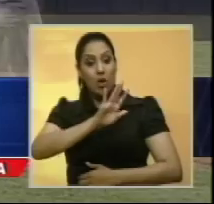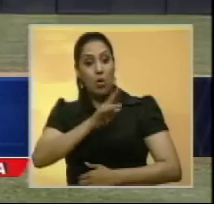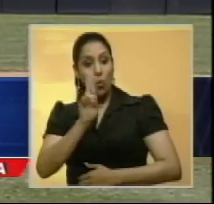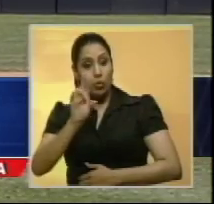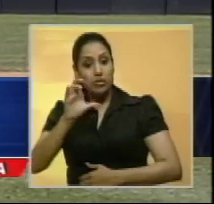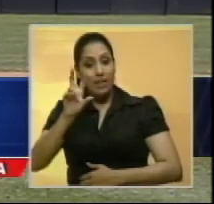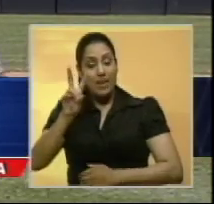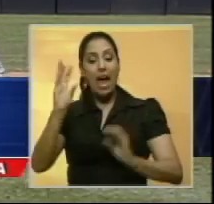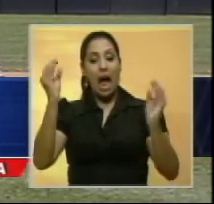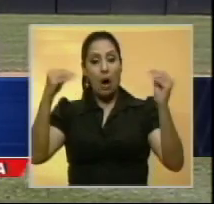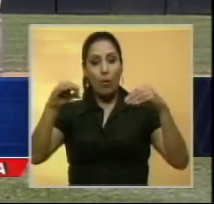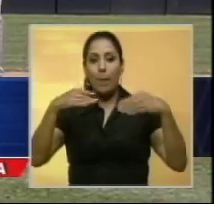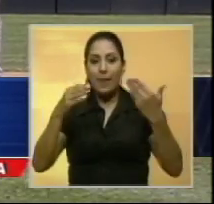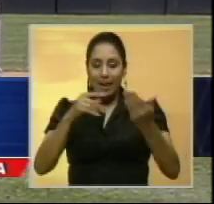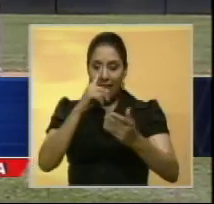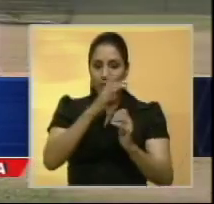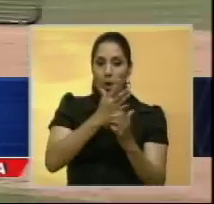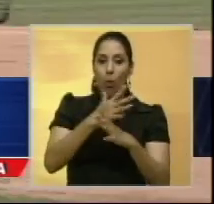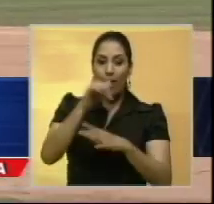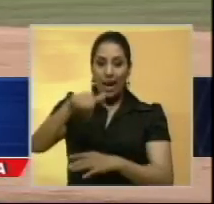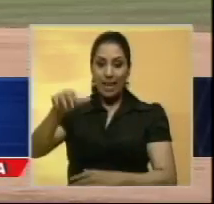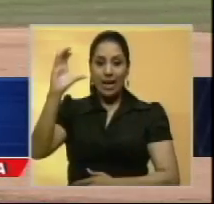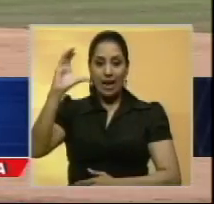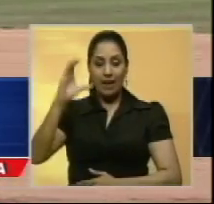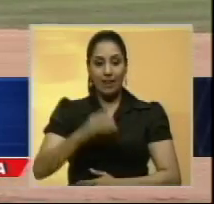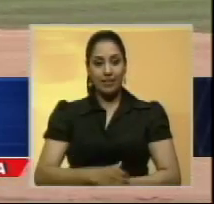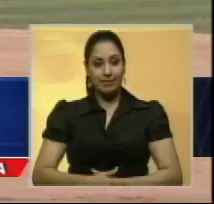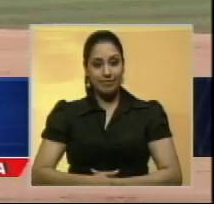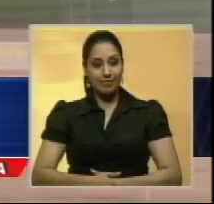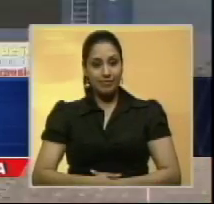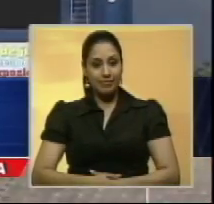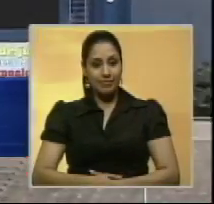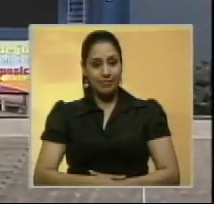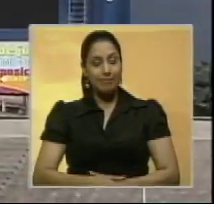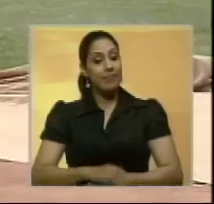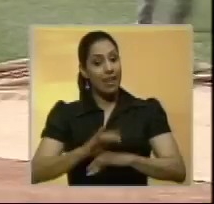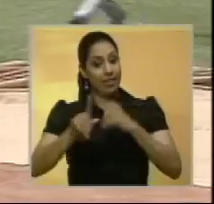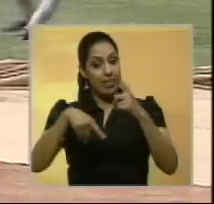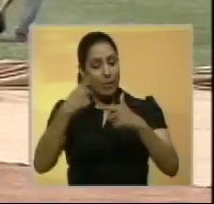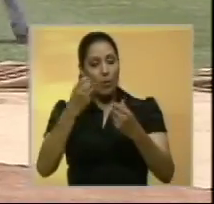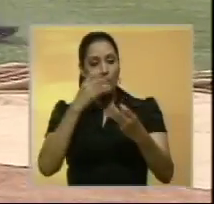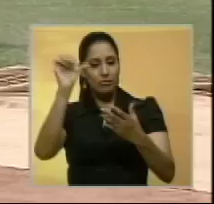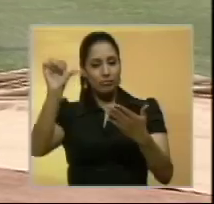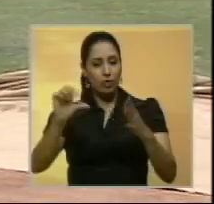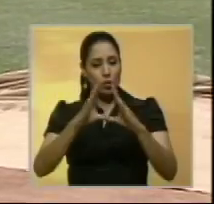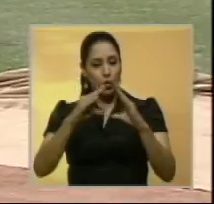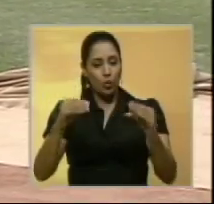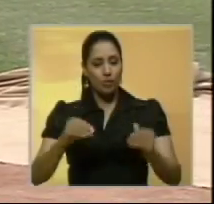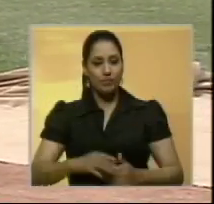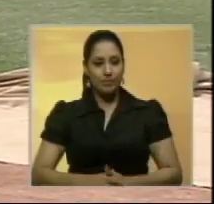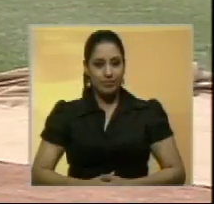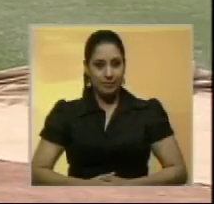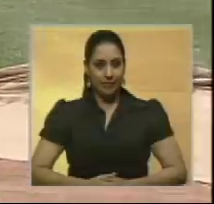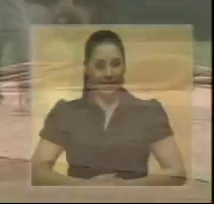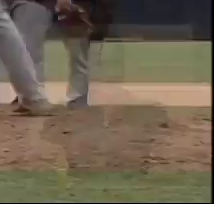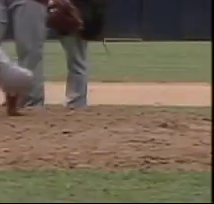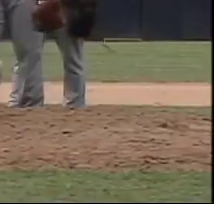Central llegan a un acuerdo para que se juegue en Caracas. Al regreso, los detalles.